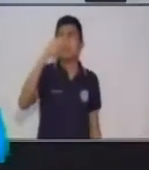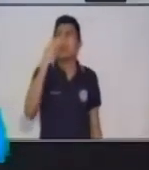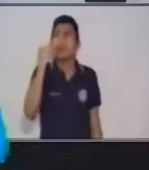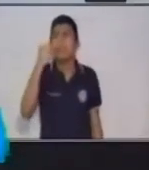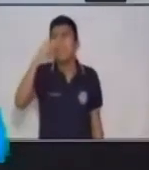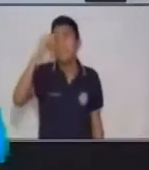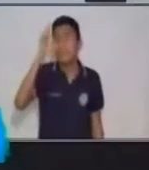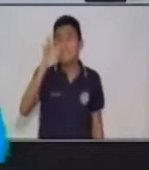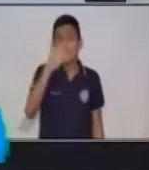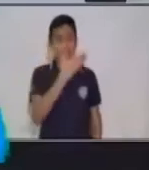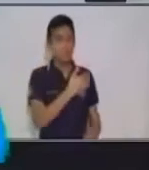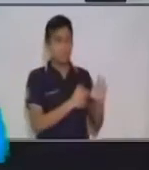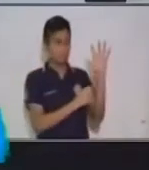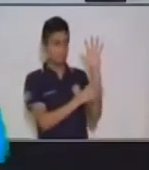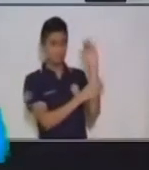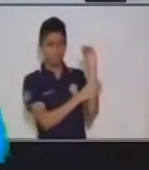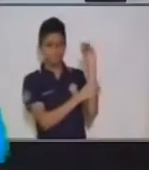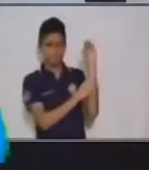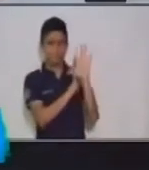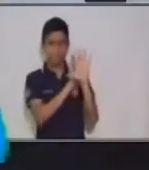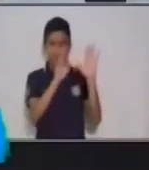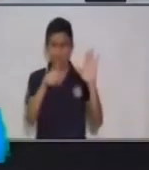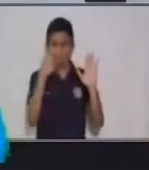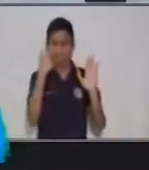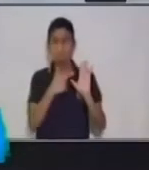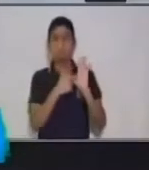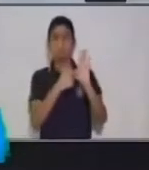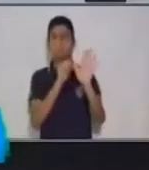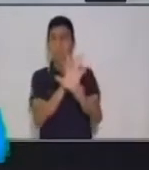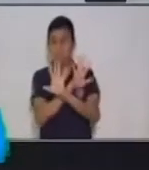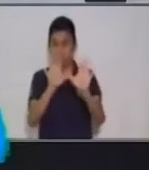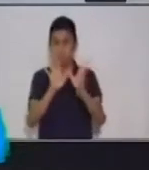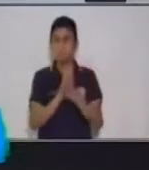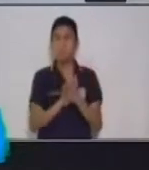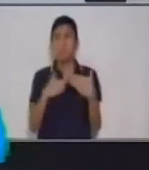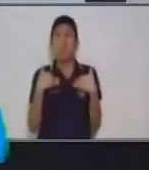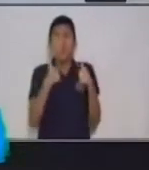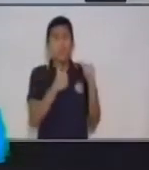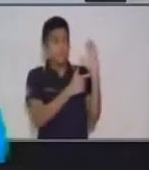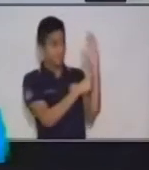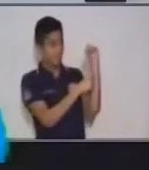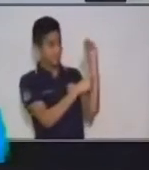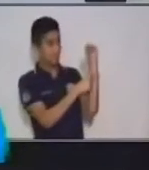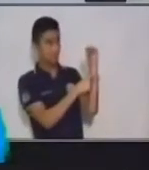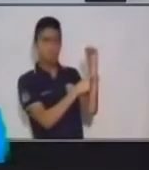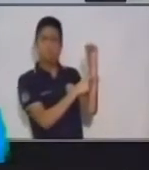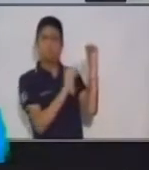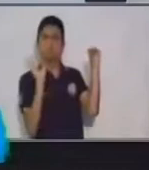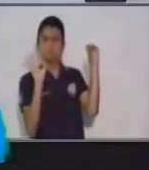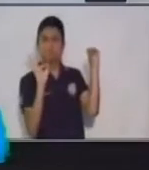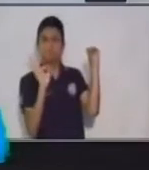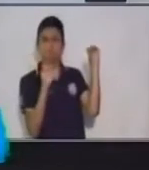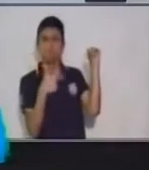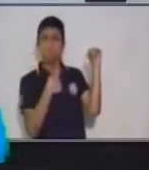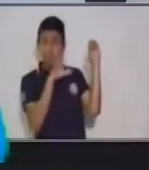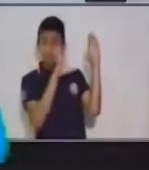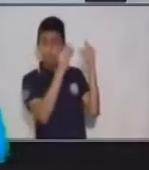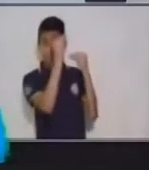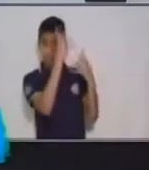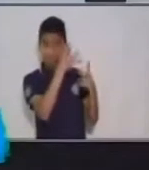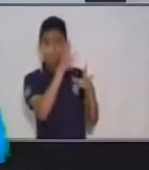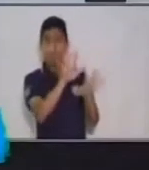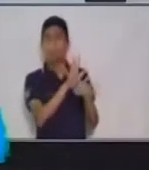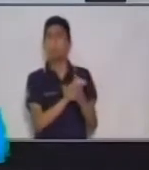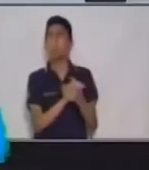y a todas! Muy bien, ya se presentó Panchito. ¿Cómo estás, Panchito? Muy bien, les cuento.